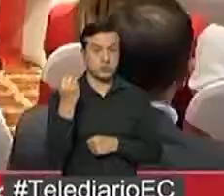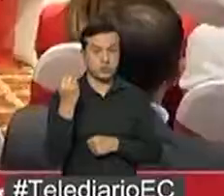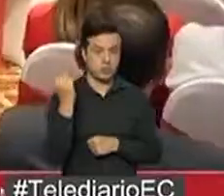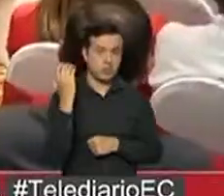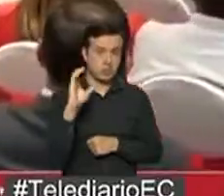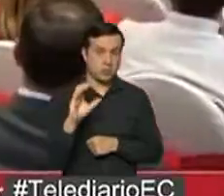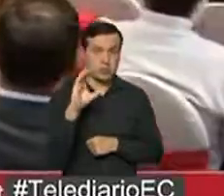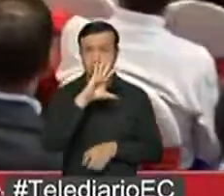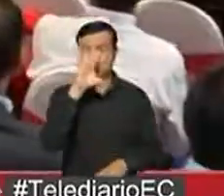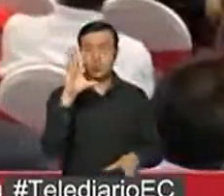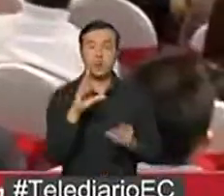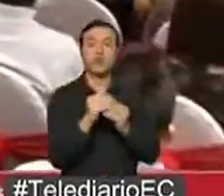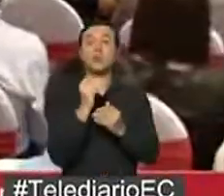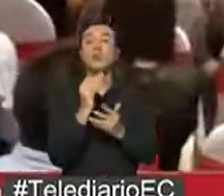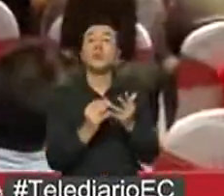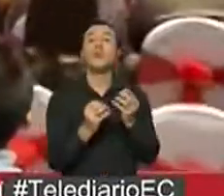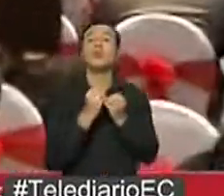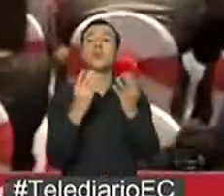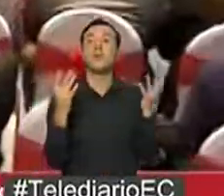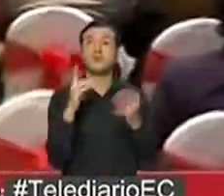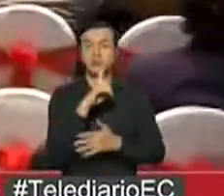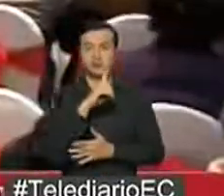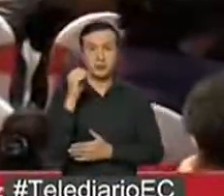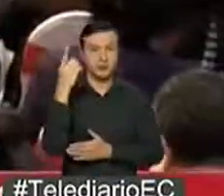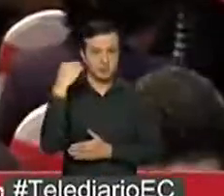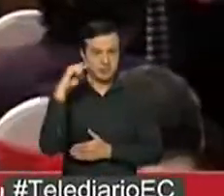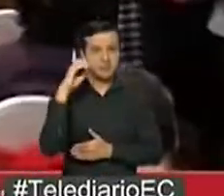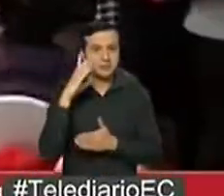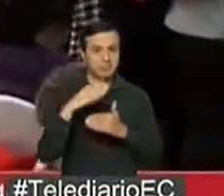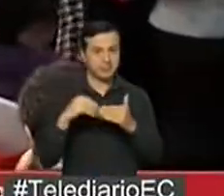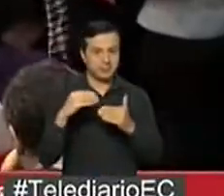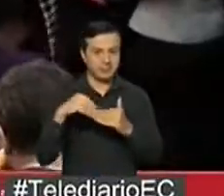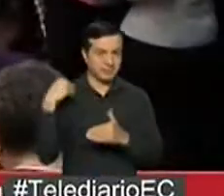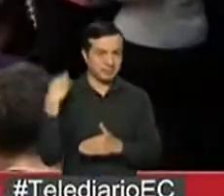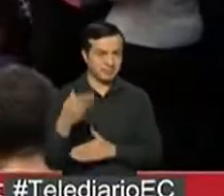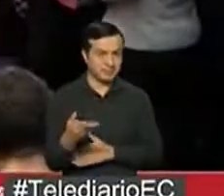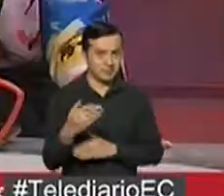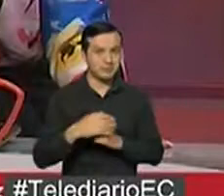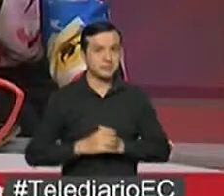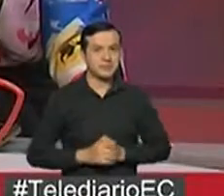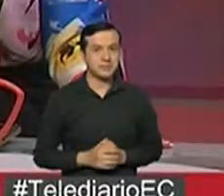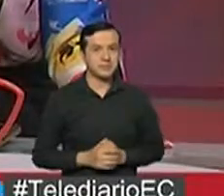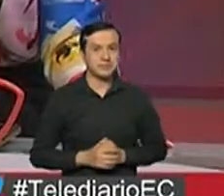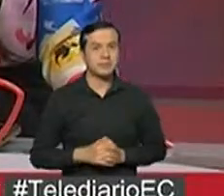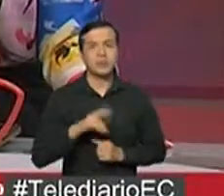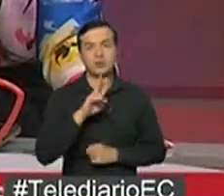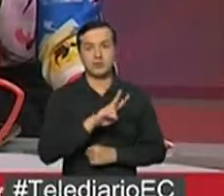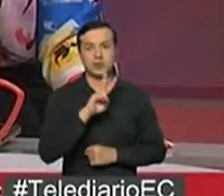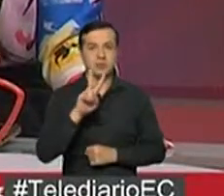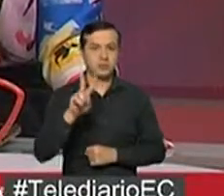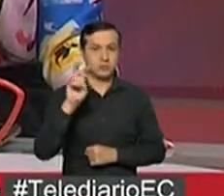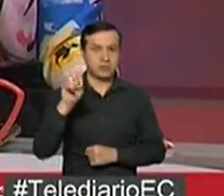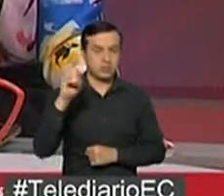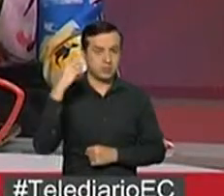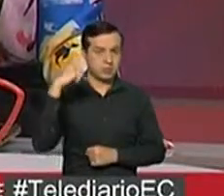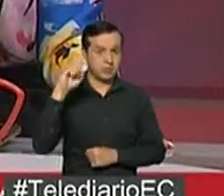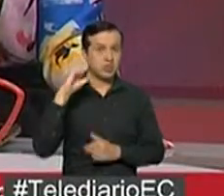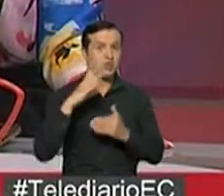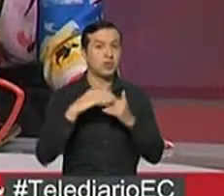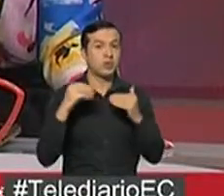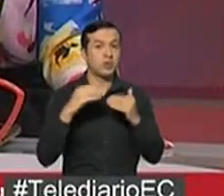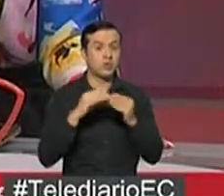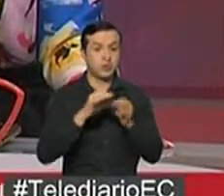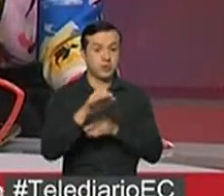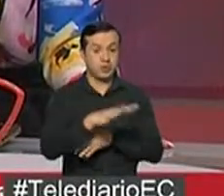cuyo valor total asciende a 100 millones de dólares a lejanos medios públicos 220 millones de dólares para los